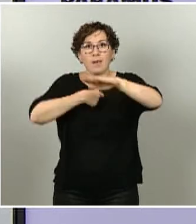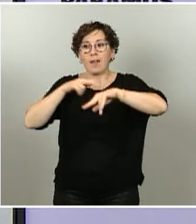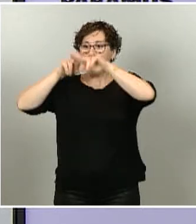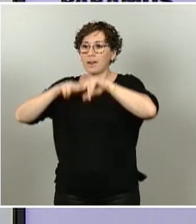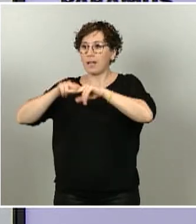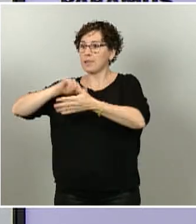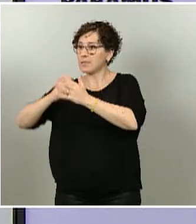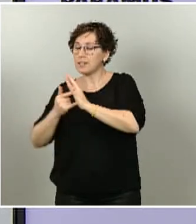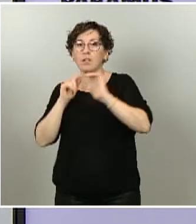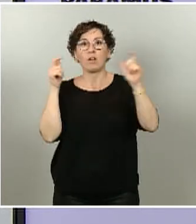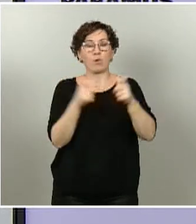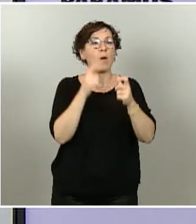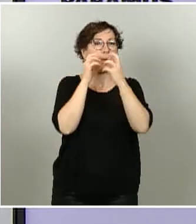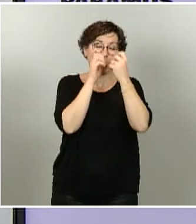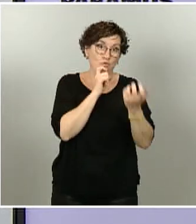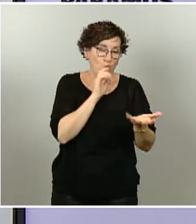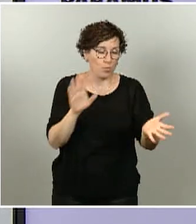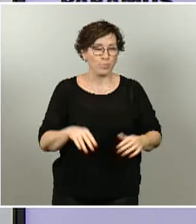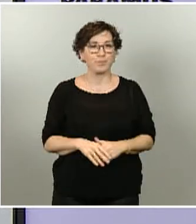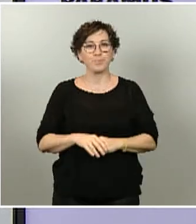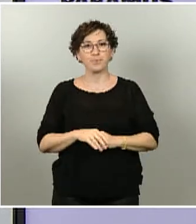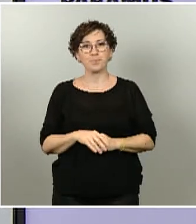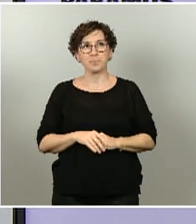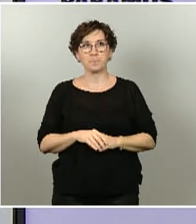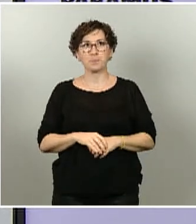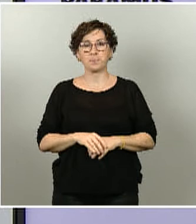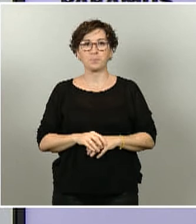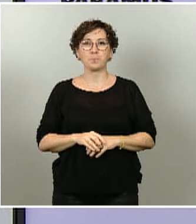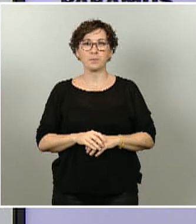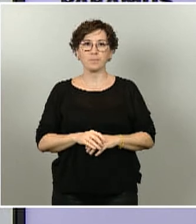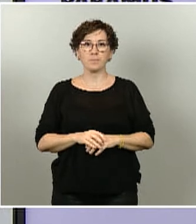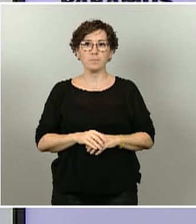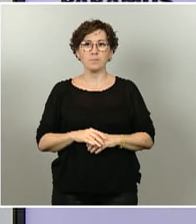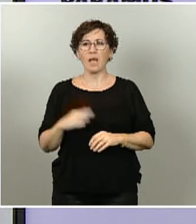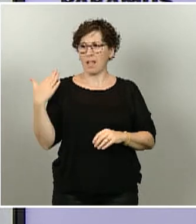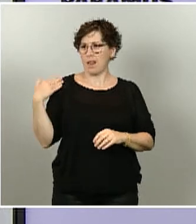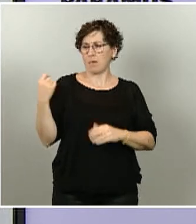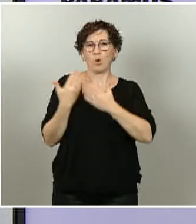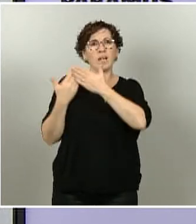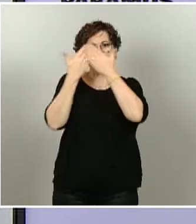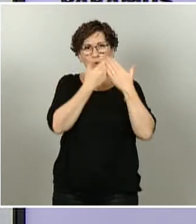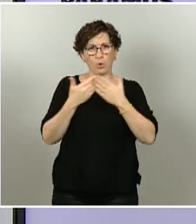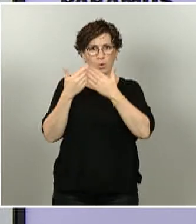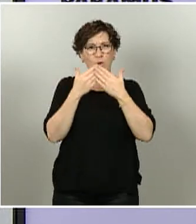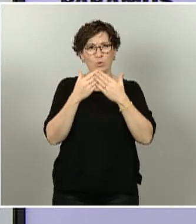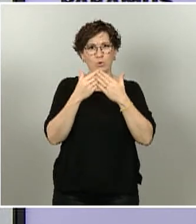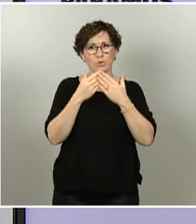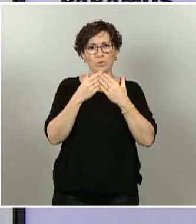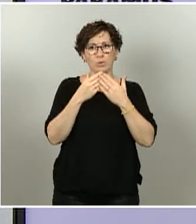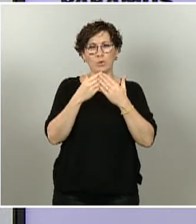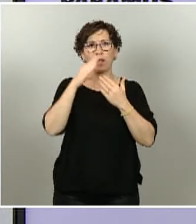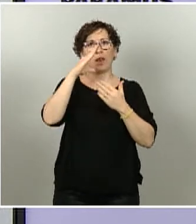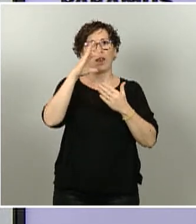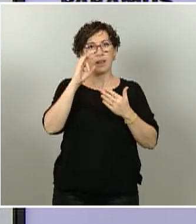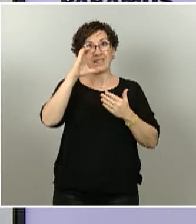con la Comunidad Valenciana. Respecto a la segunda, bueno, hay estudios recientes que también conocen ustedes del CSIC que indican que ni la arena ni el